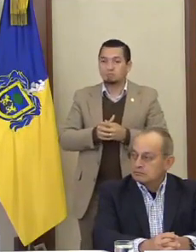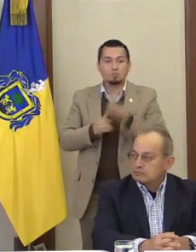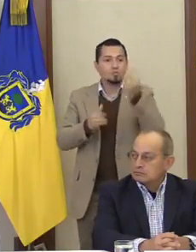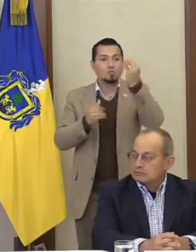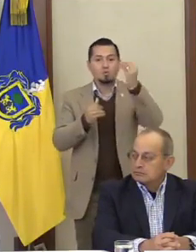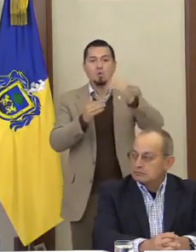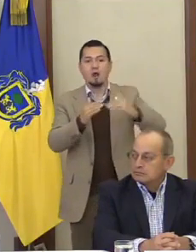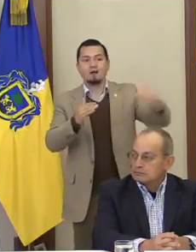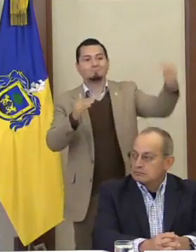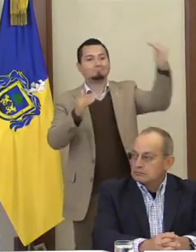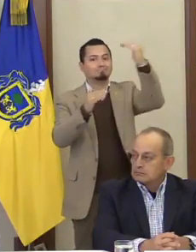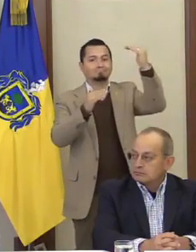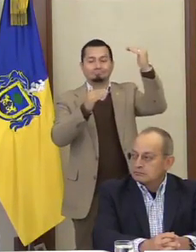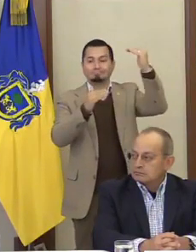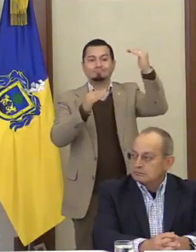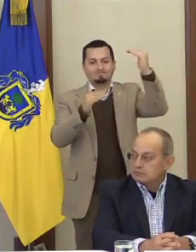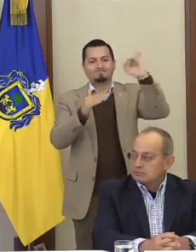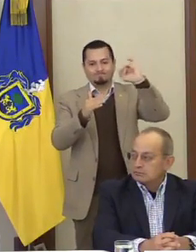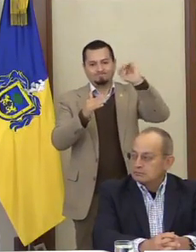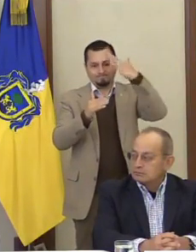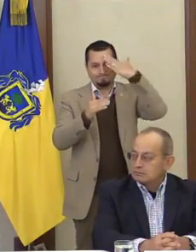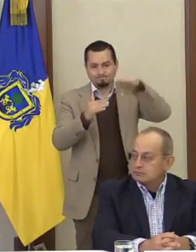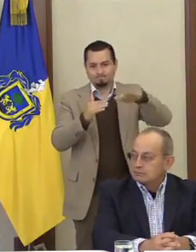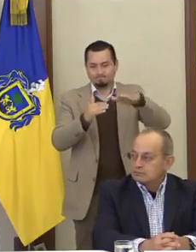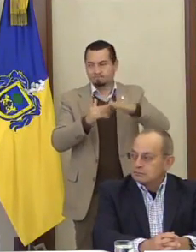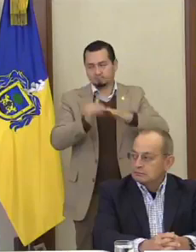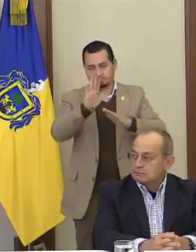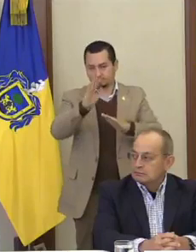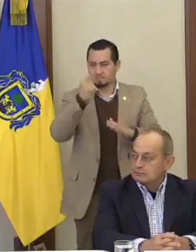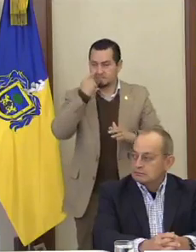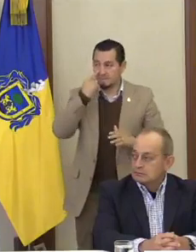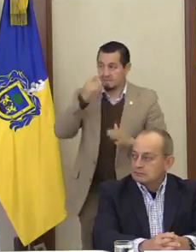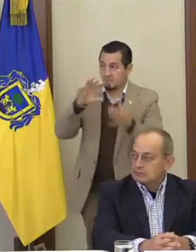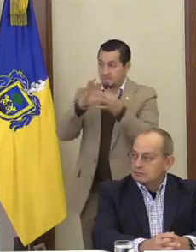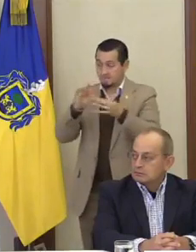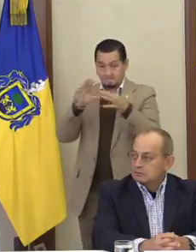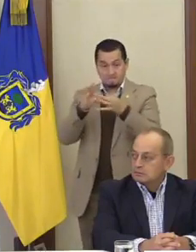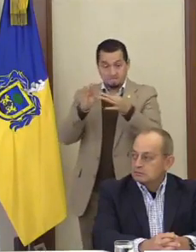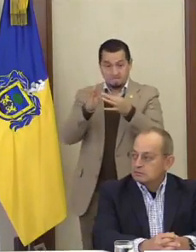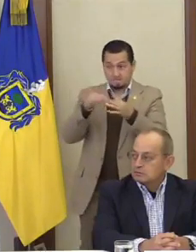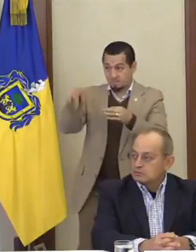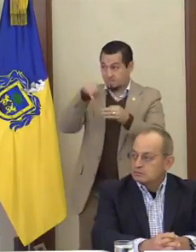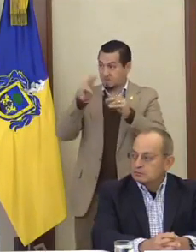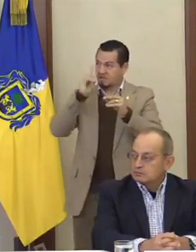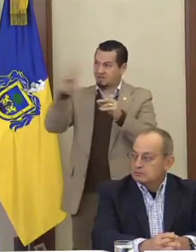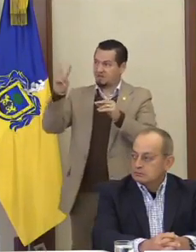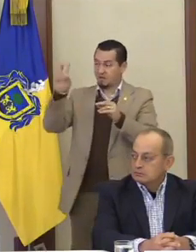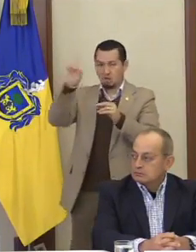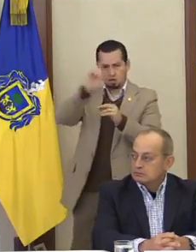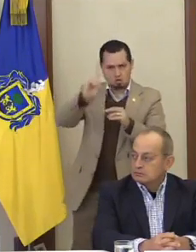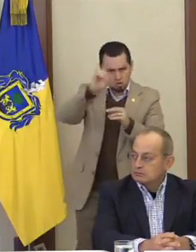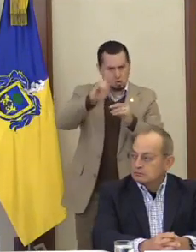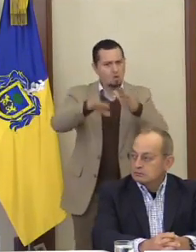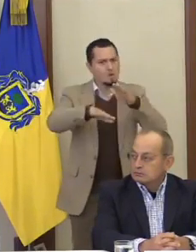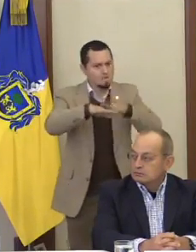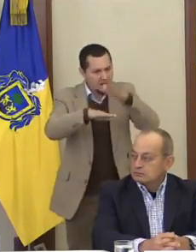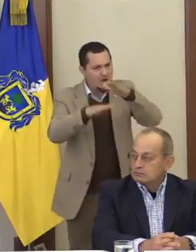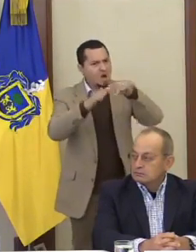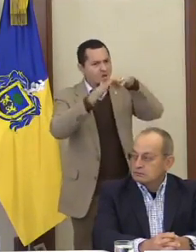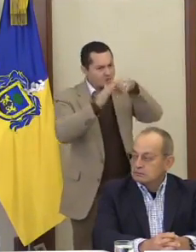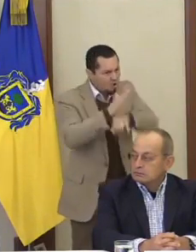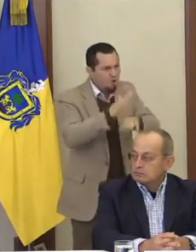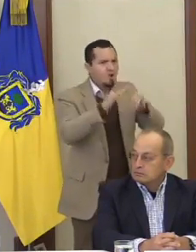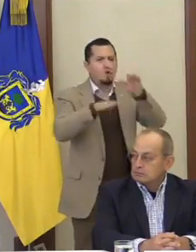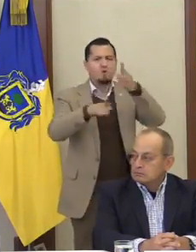arriba. Pero ahorita vamos a hablar de ese tema. Estas son las cifras. Si les parece, el domingo platicamos sobre ellas, cómo llegamos a